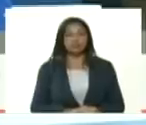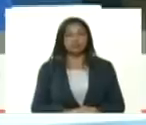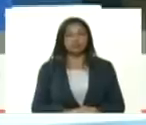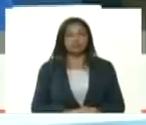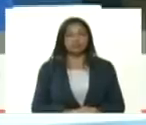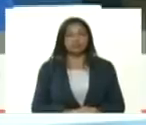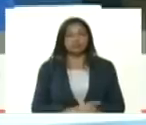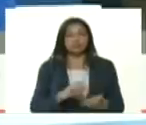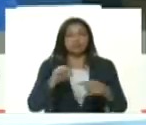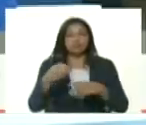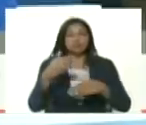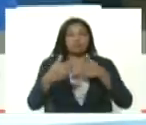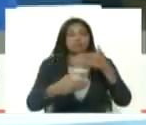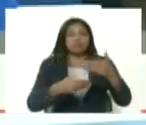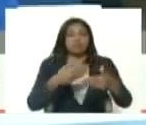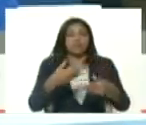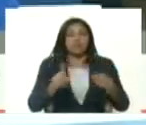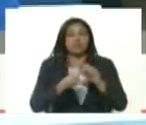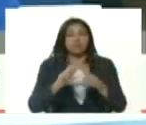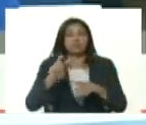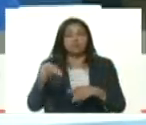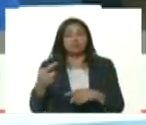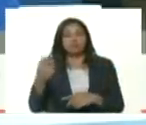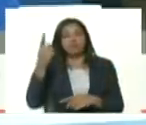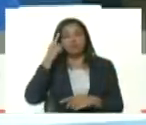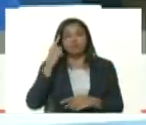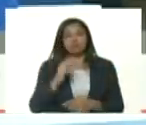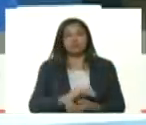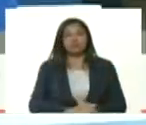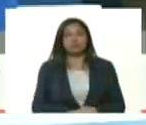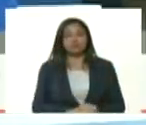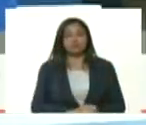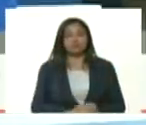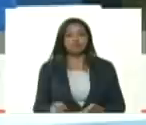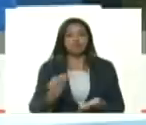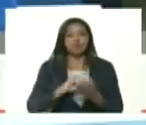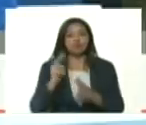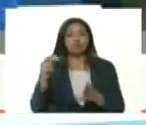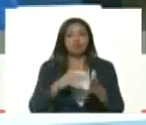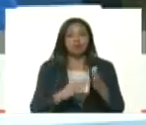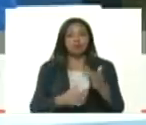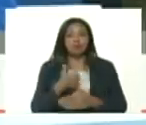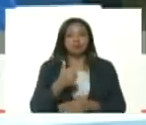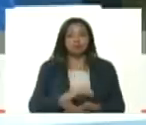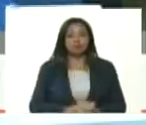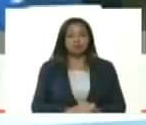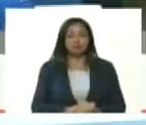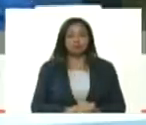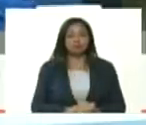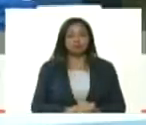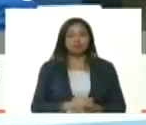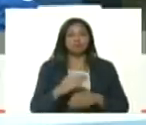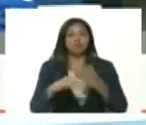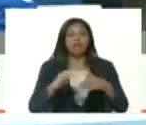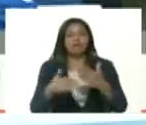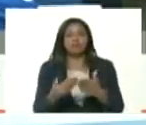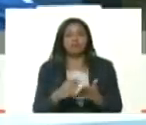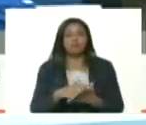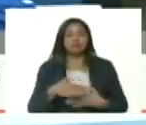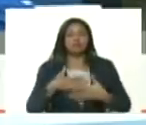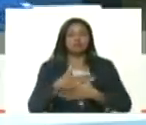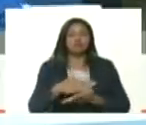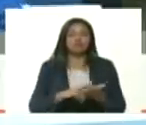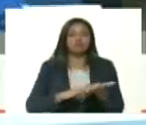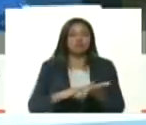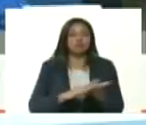Y luego más adelante, en los próximos días, volverán 2.000 más. Y así hasta que ya aliviemos